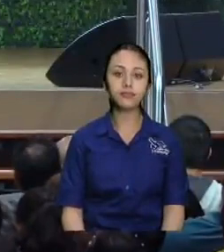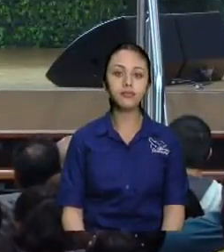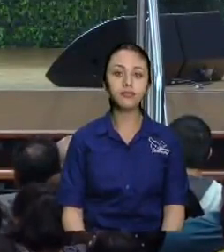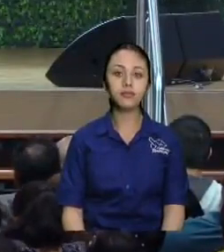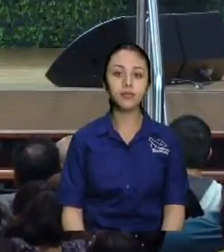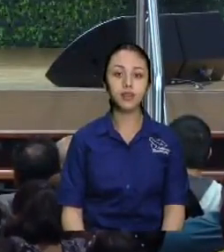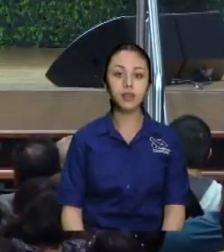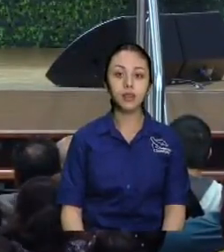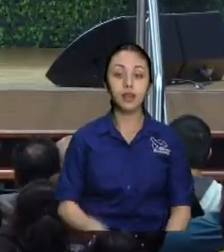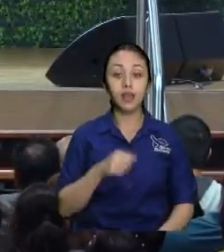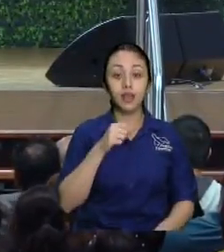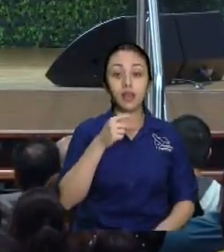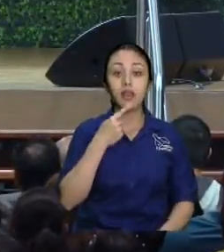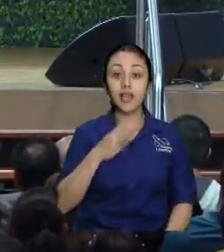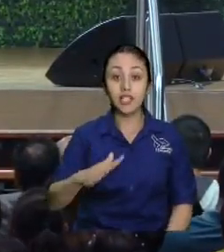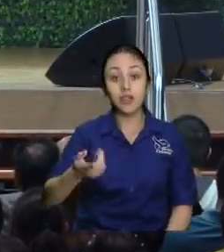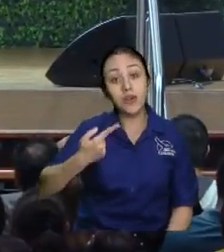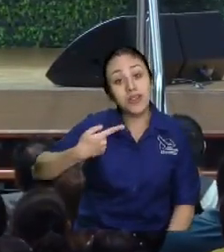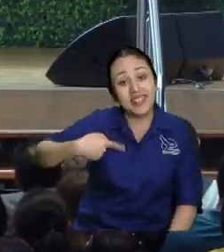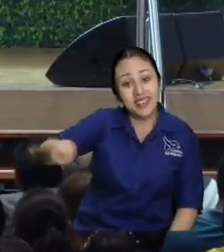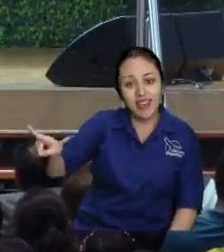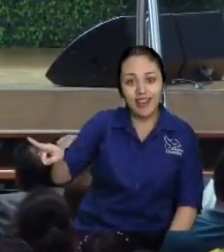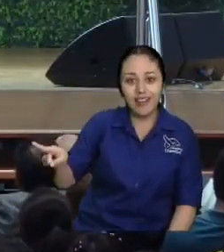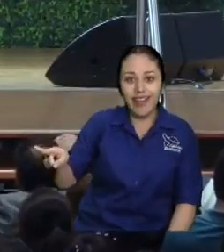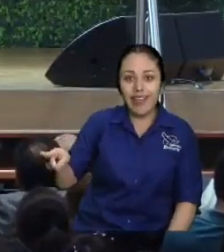Y se va. ¡Ta, tará, tará! ¡Ahí sí, ya!